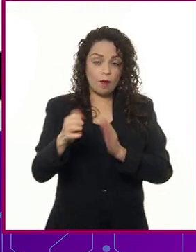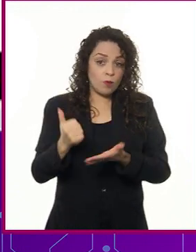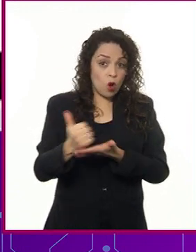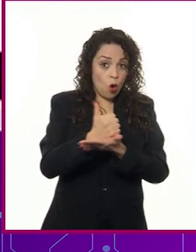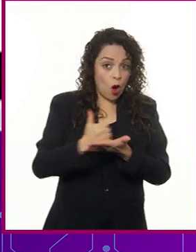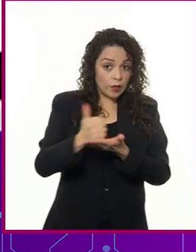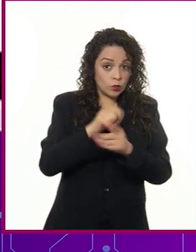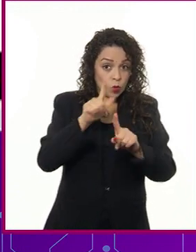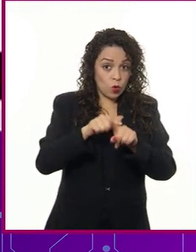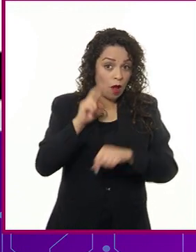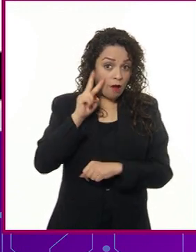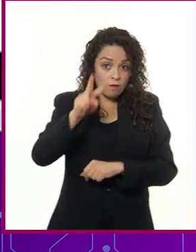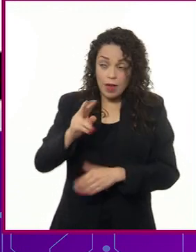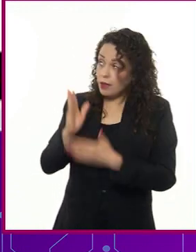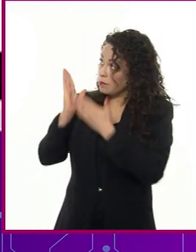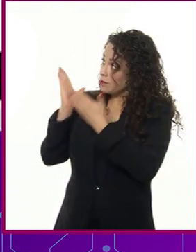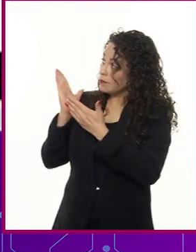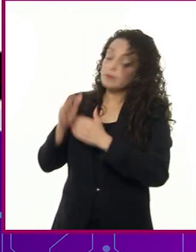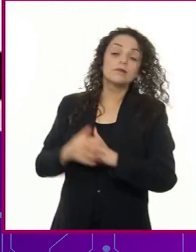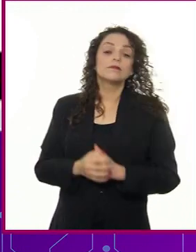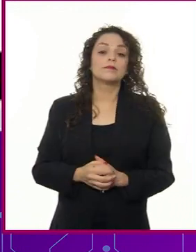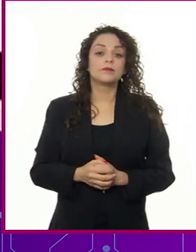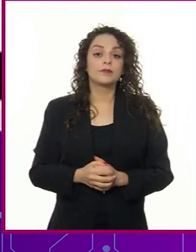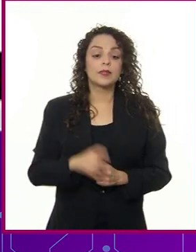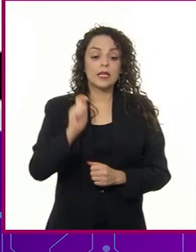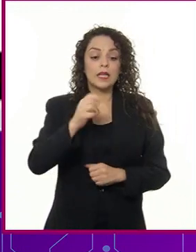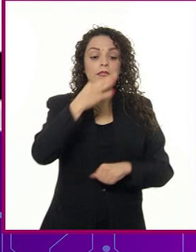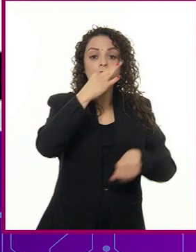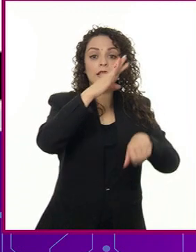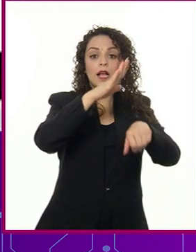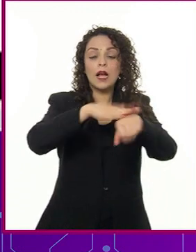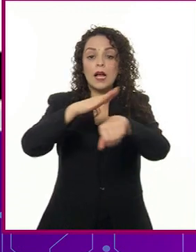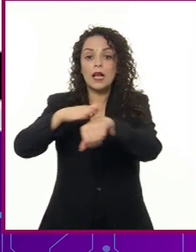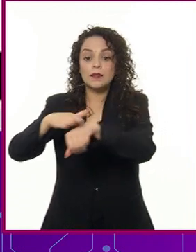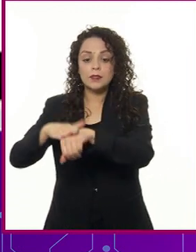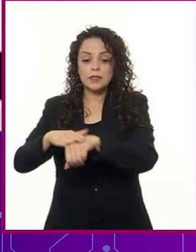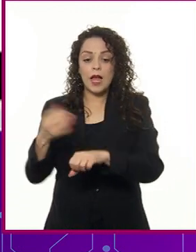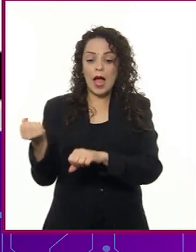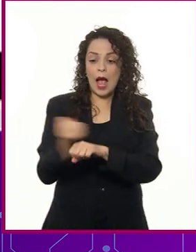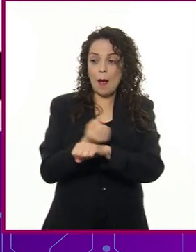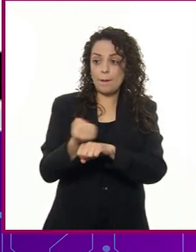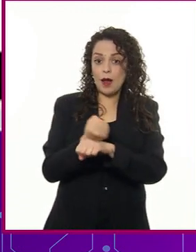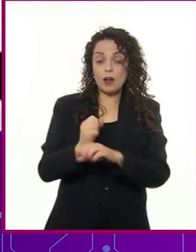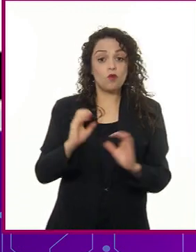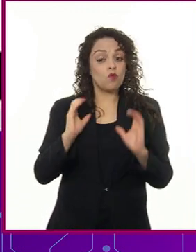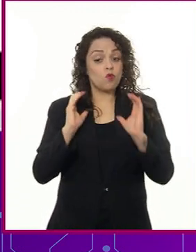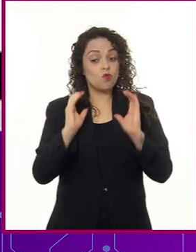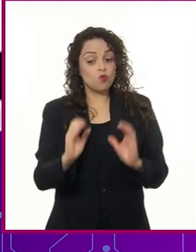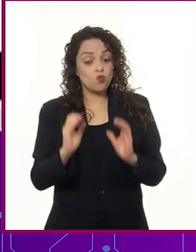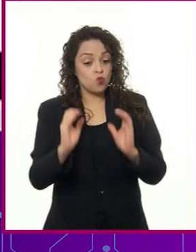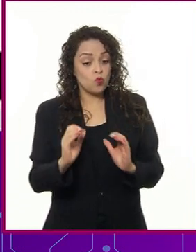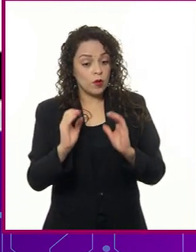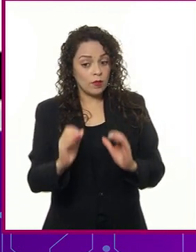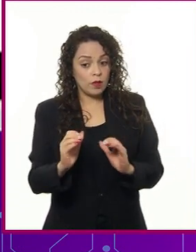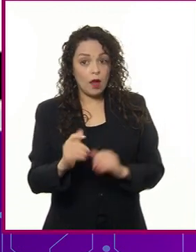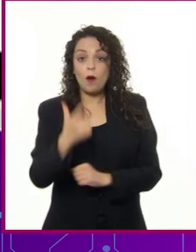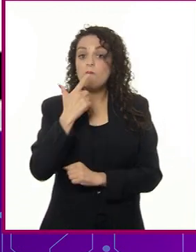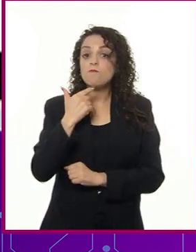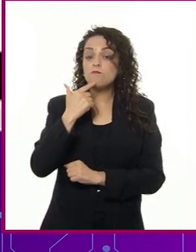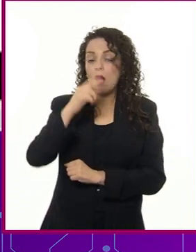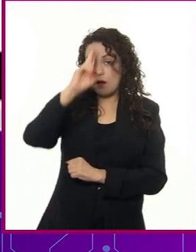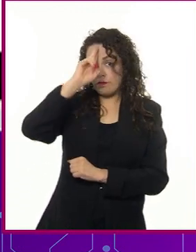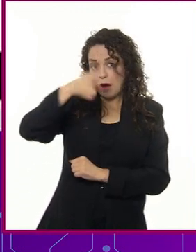azules que representan señalética informativa, los amarillos indican prevención y los rojos que